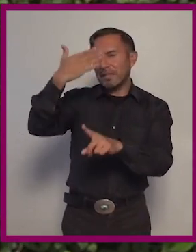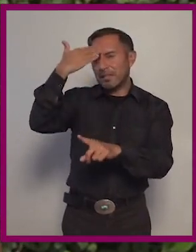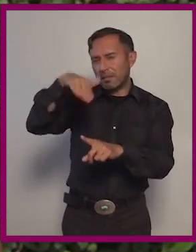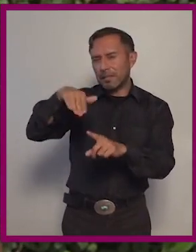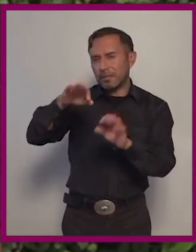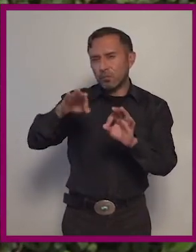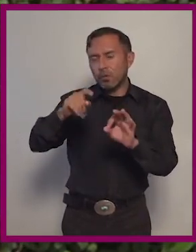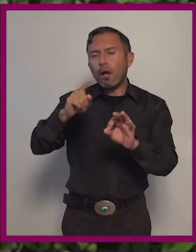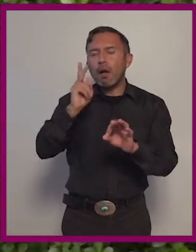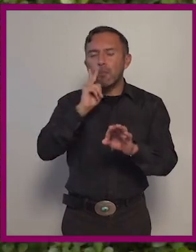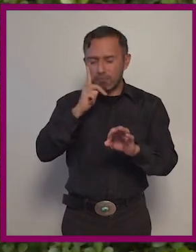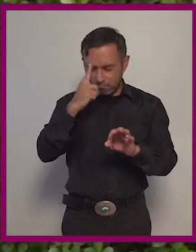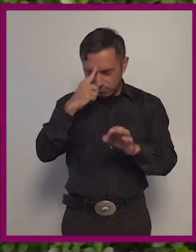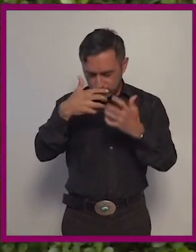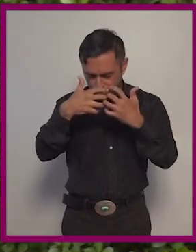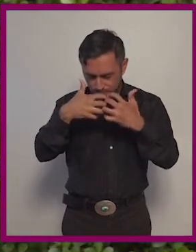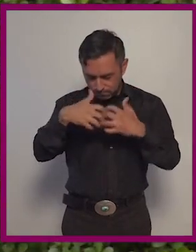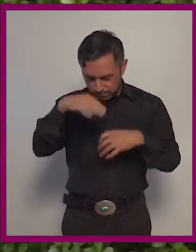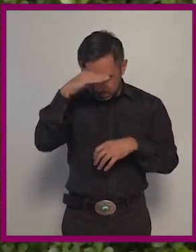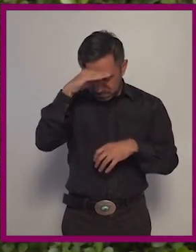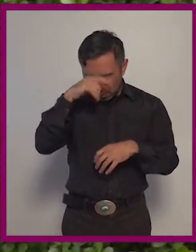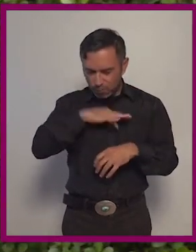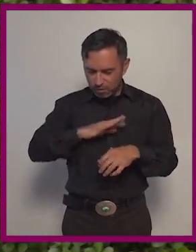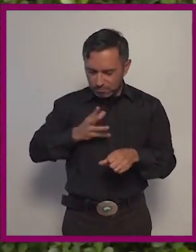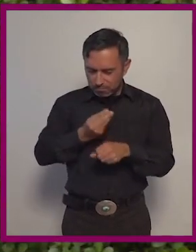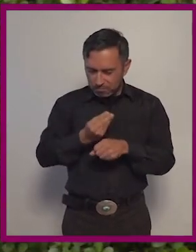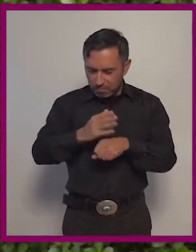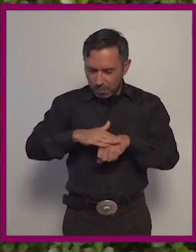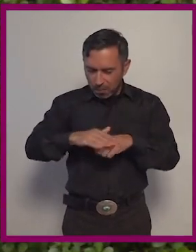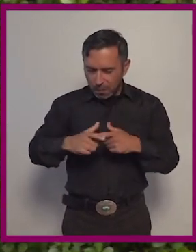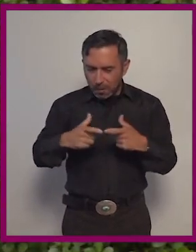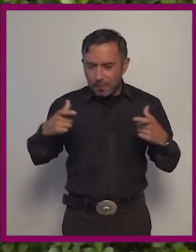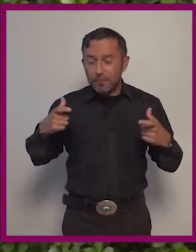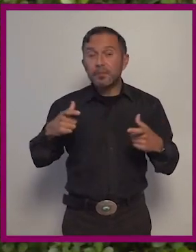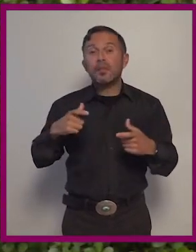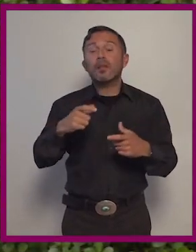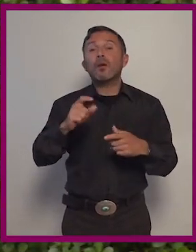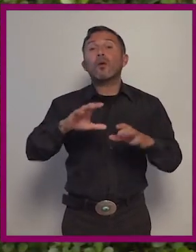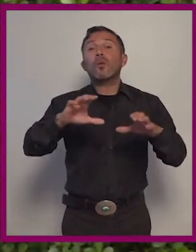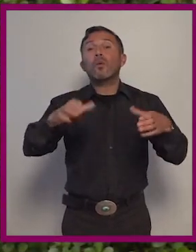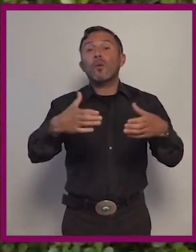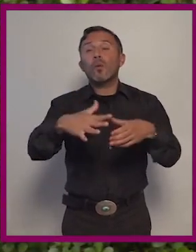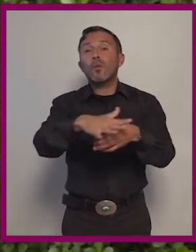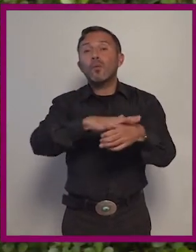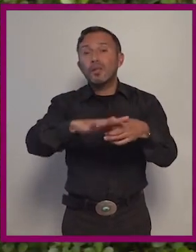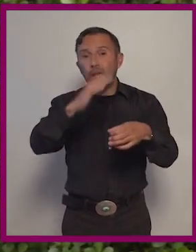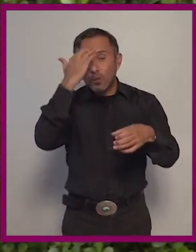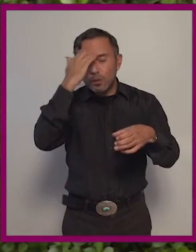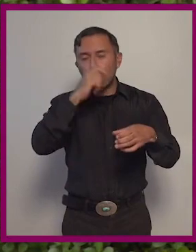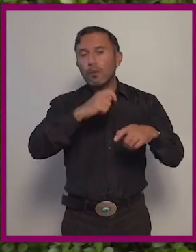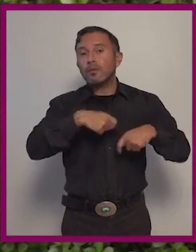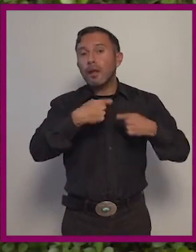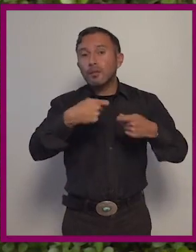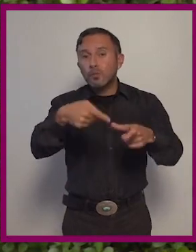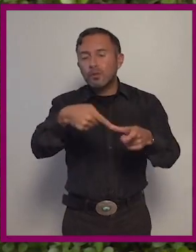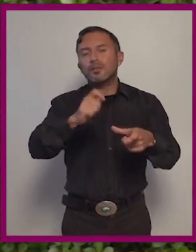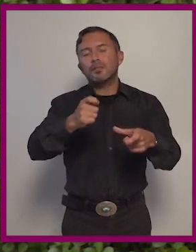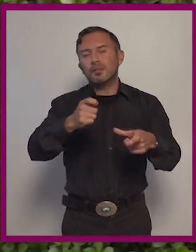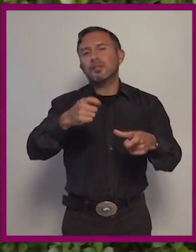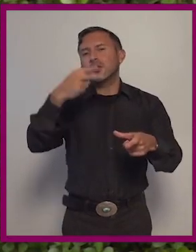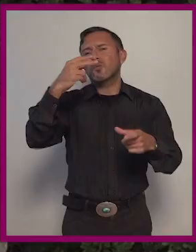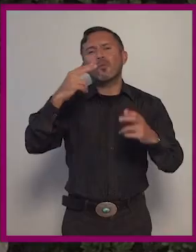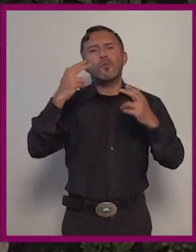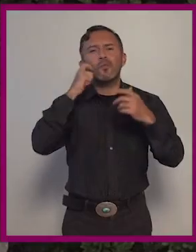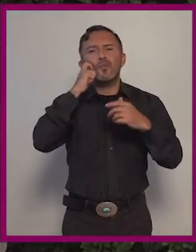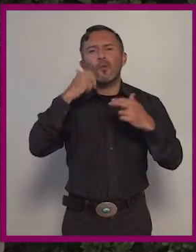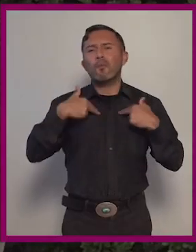tratemos de potenciarlos. Al final, saberes locales o conocimientos tradicionales forman parte de la gran cultura de la